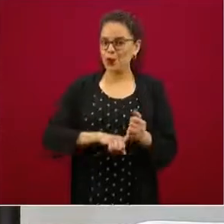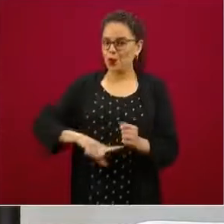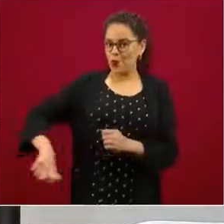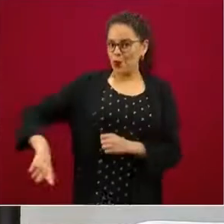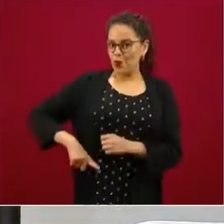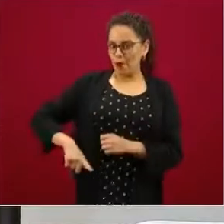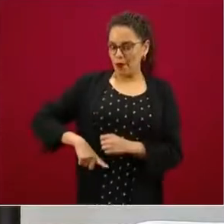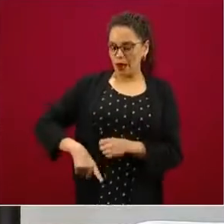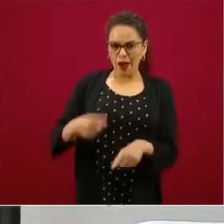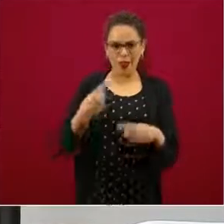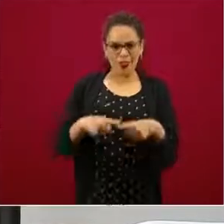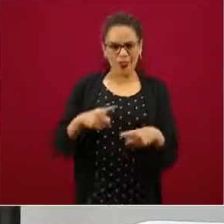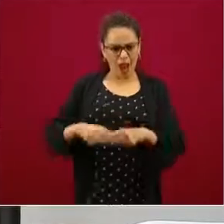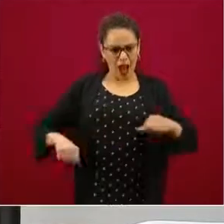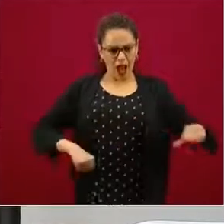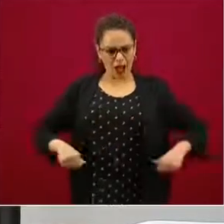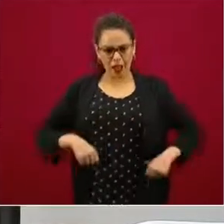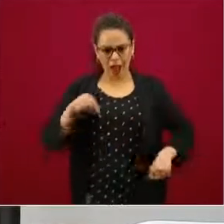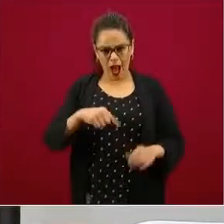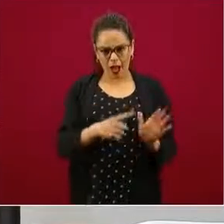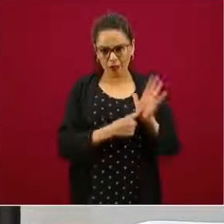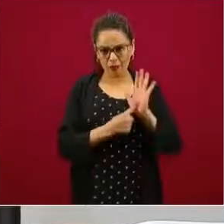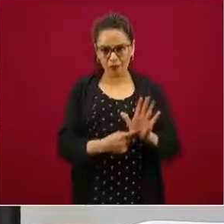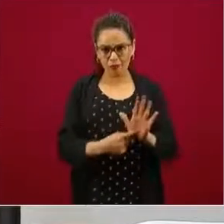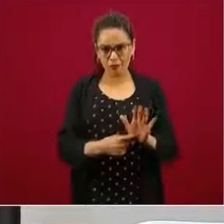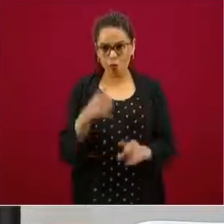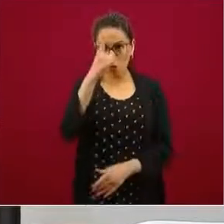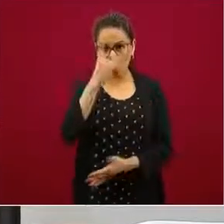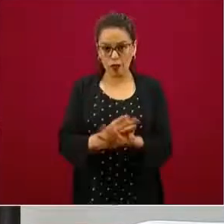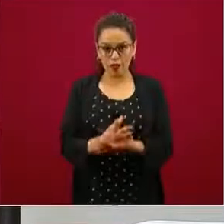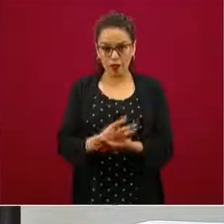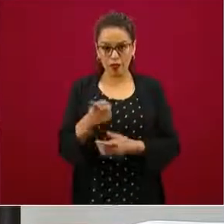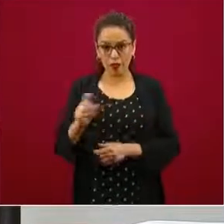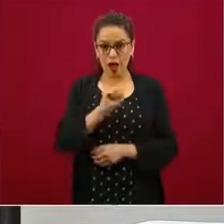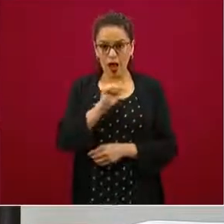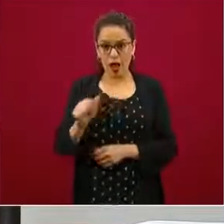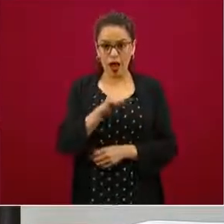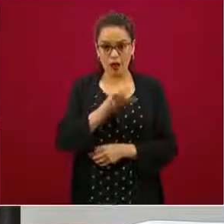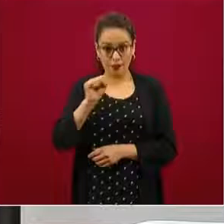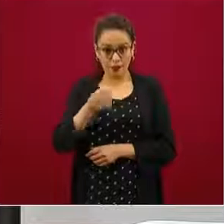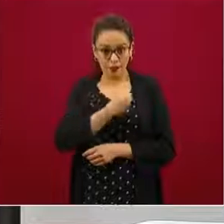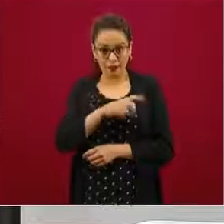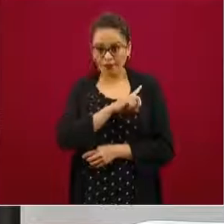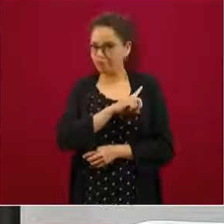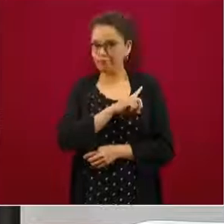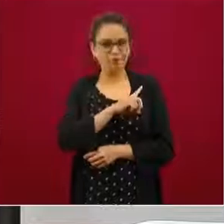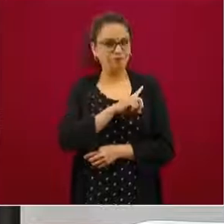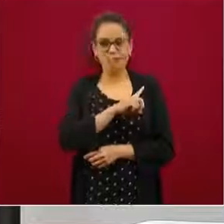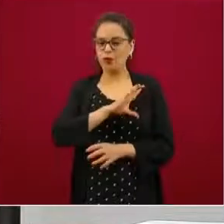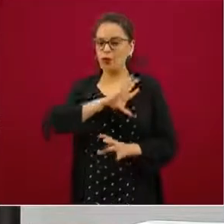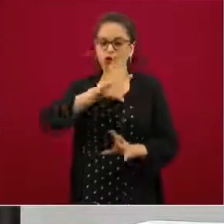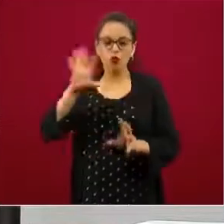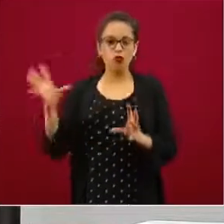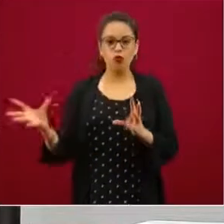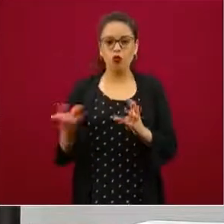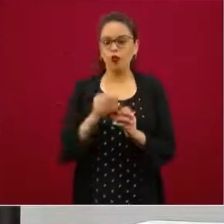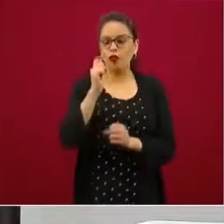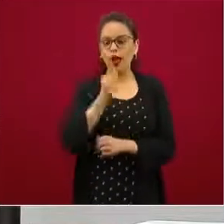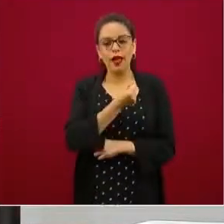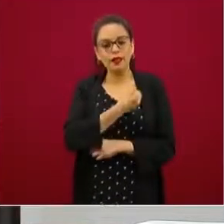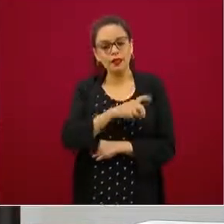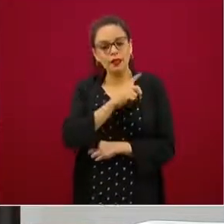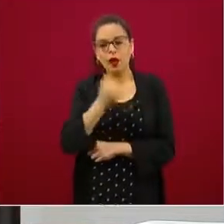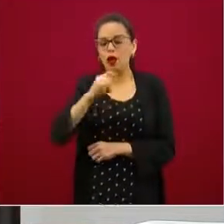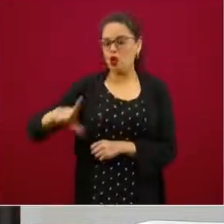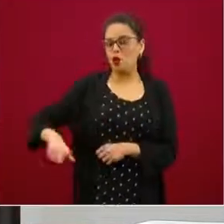se presentan no son de la Secretaría de Salud, son de todo el sector salud y son de todo el gobierno federal. Y así ocurre